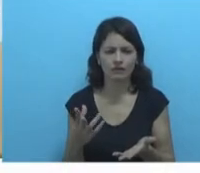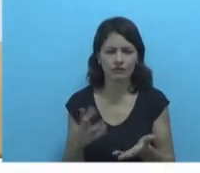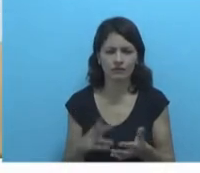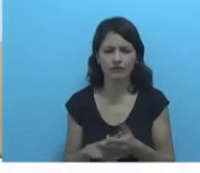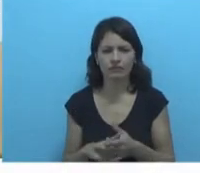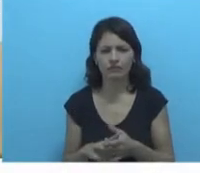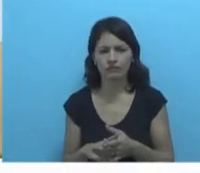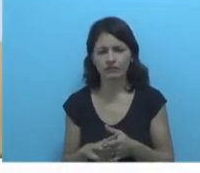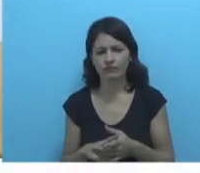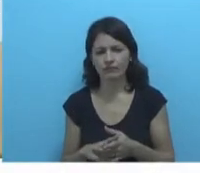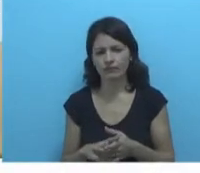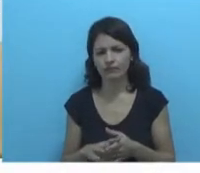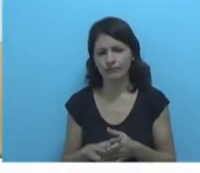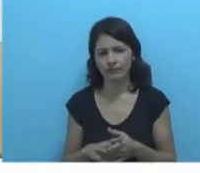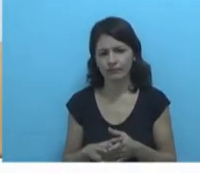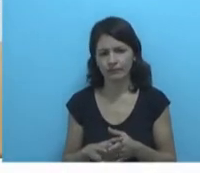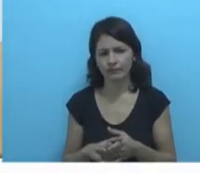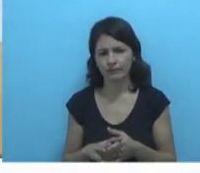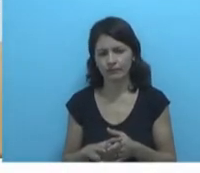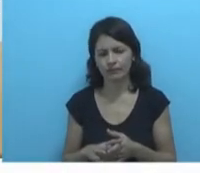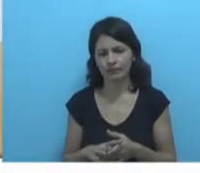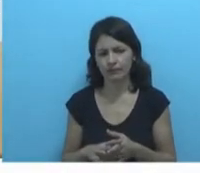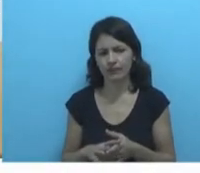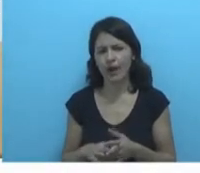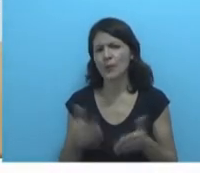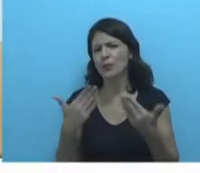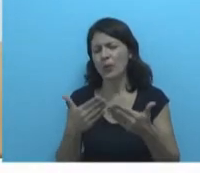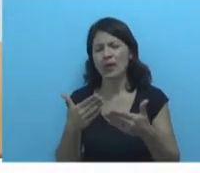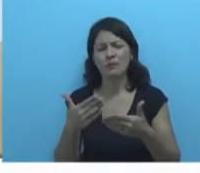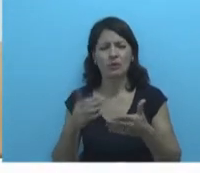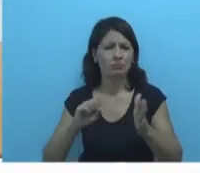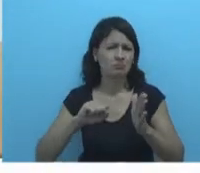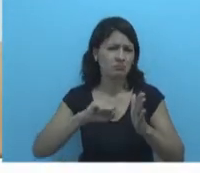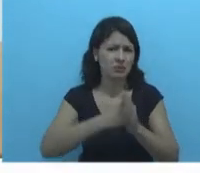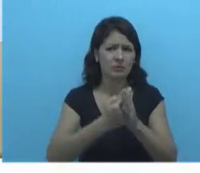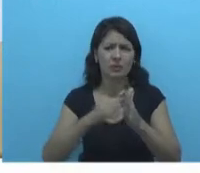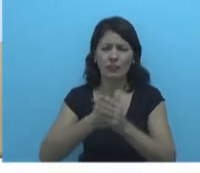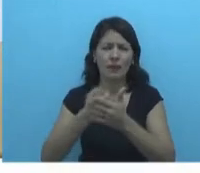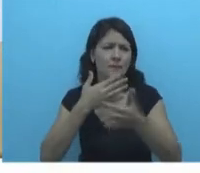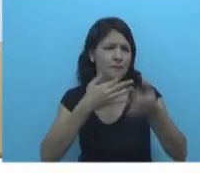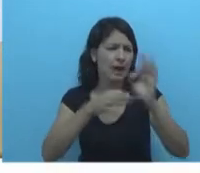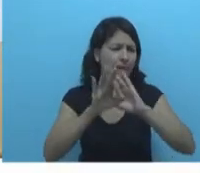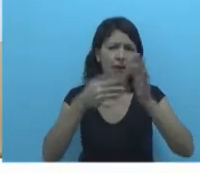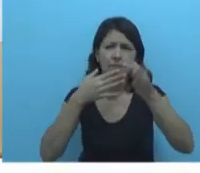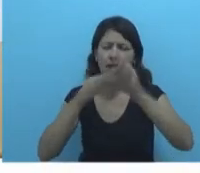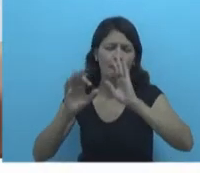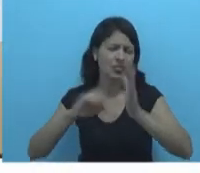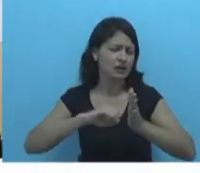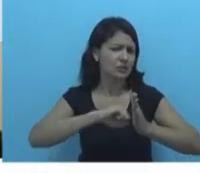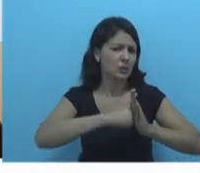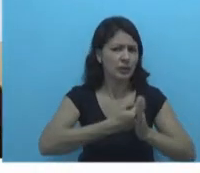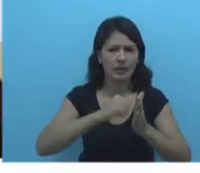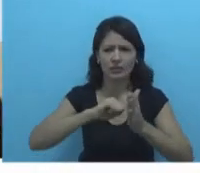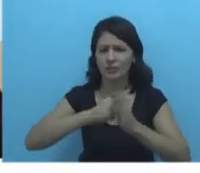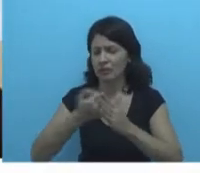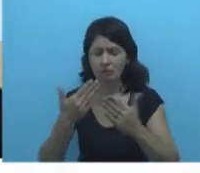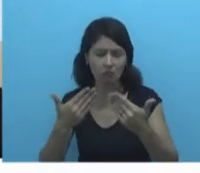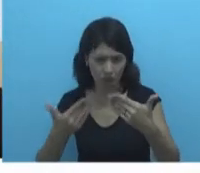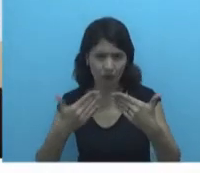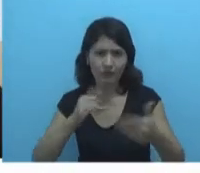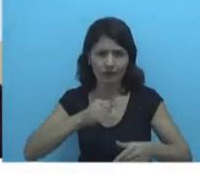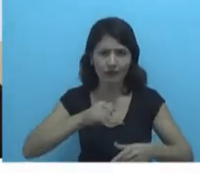más y no cerrar. Podemos cerrar todos los mercados que quieran. Podemos cerrarlos